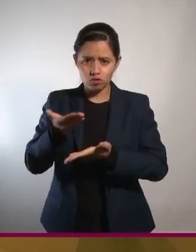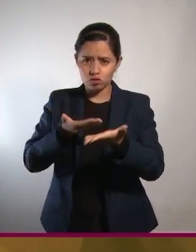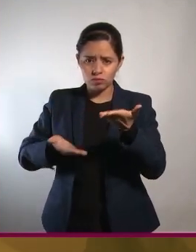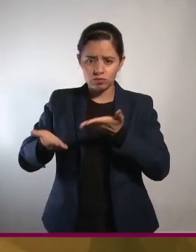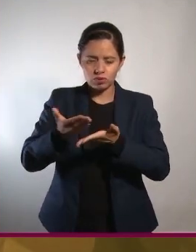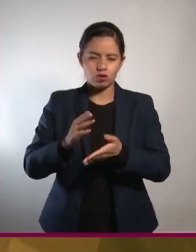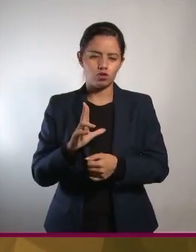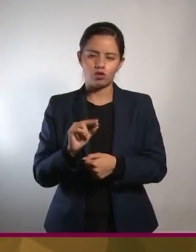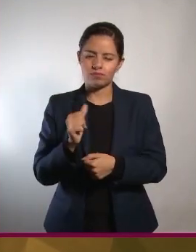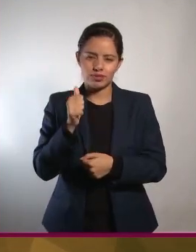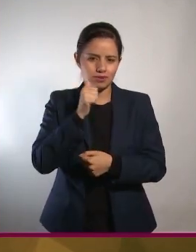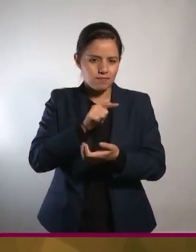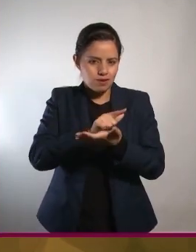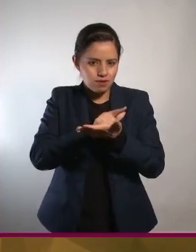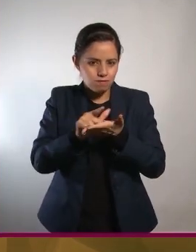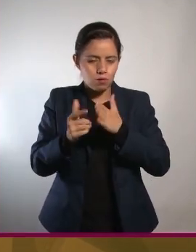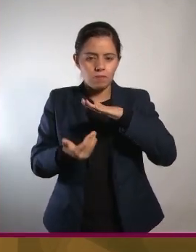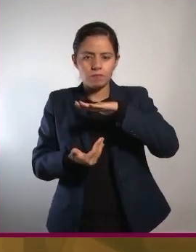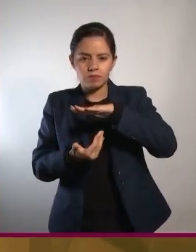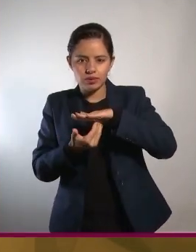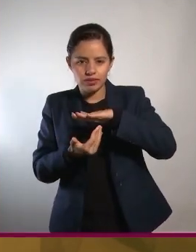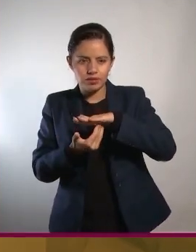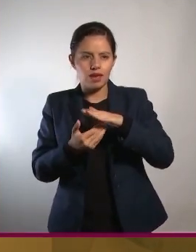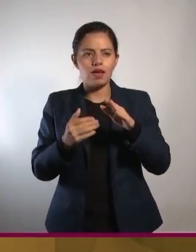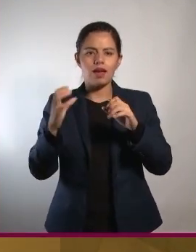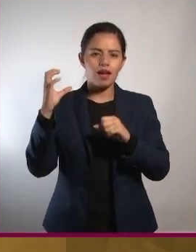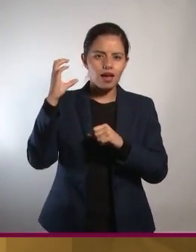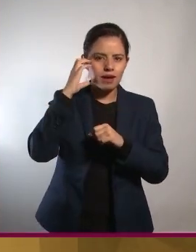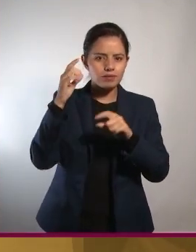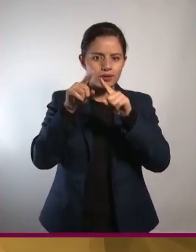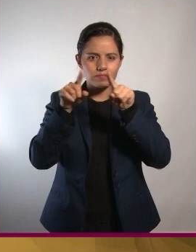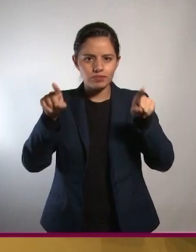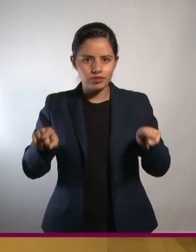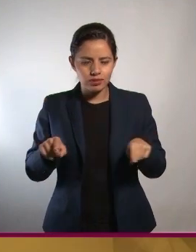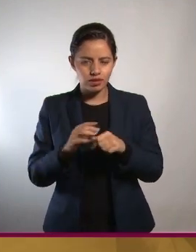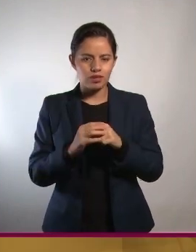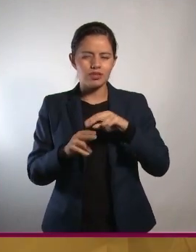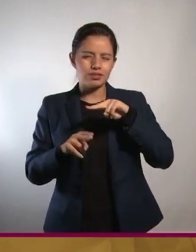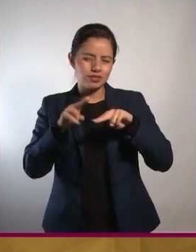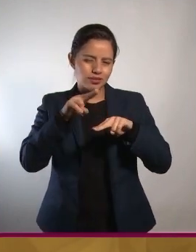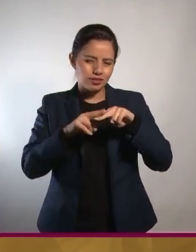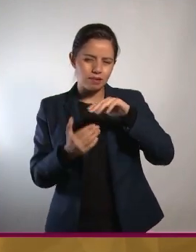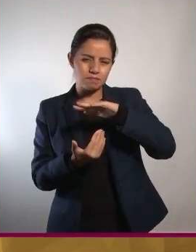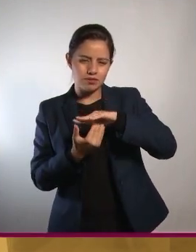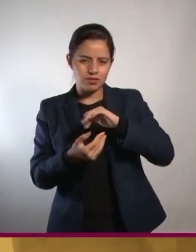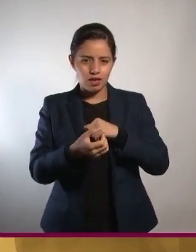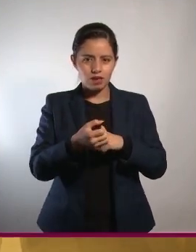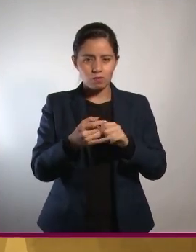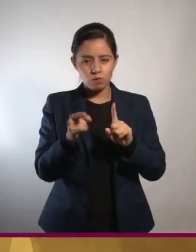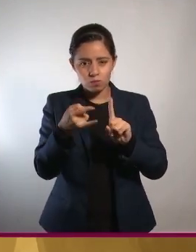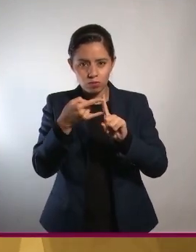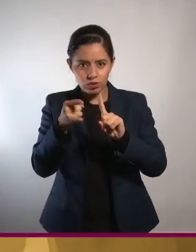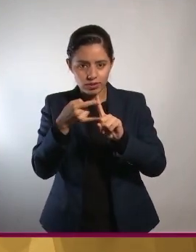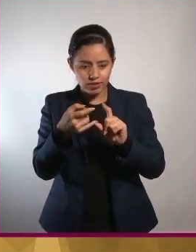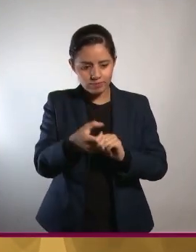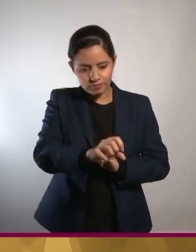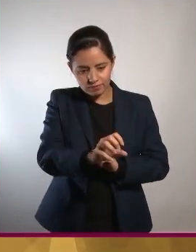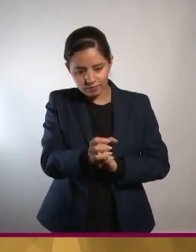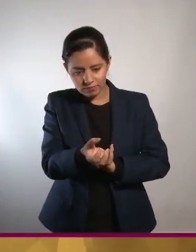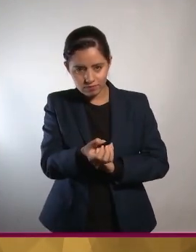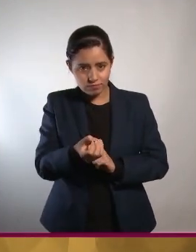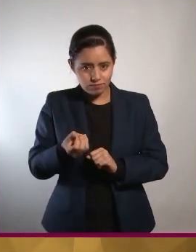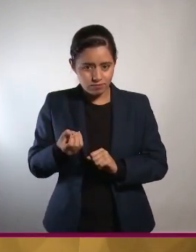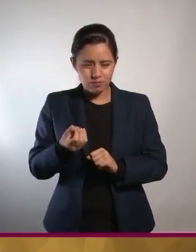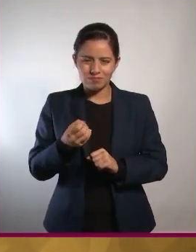a usarlos. Las mesas, los marcos de las camas, los muebles, las perillas de las puertas y las superficies que se tocan con frecuencia en todas